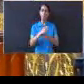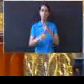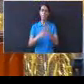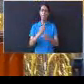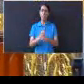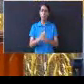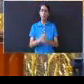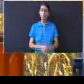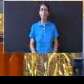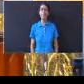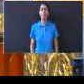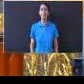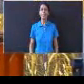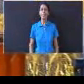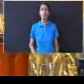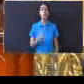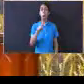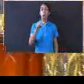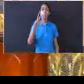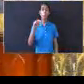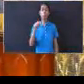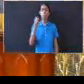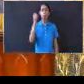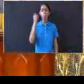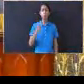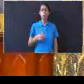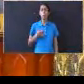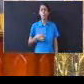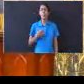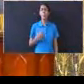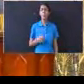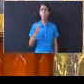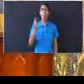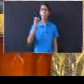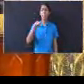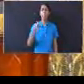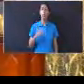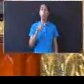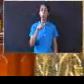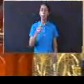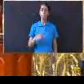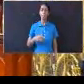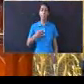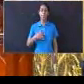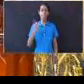Y usted no se siente así. Usted se siente bien.